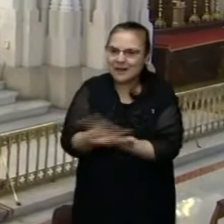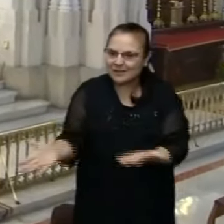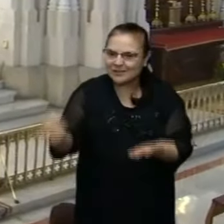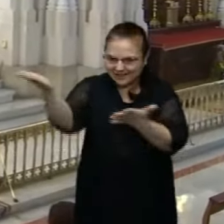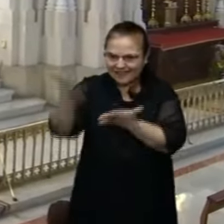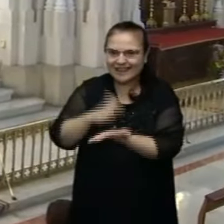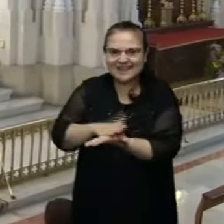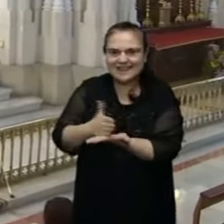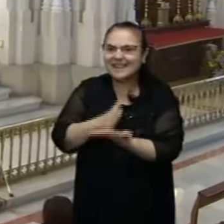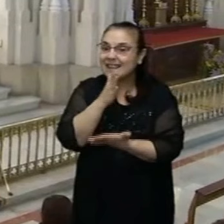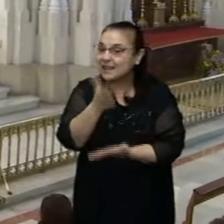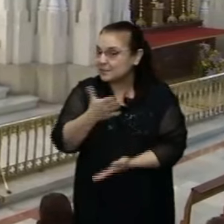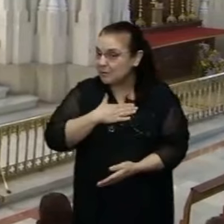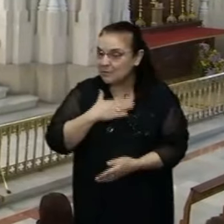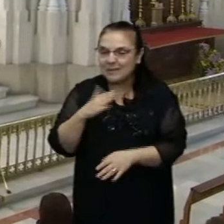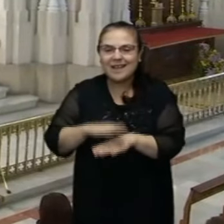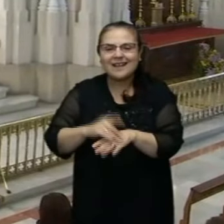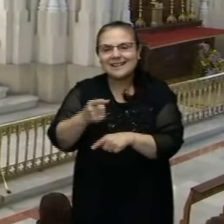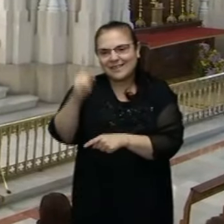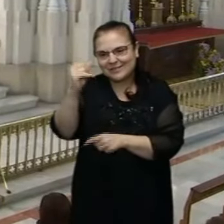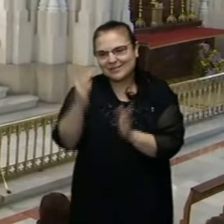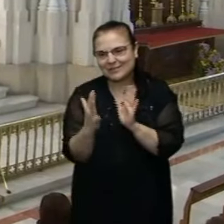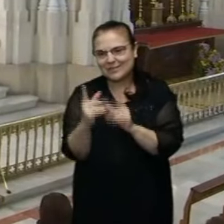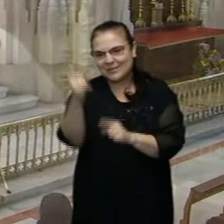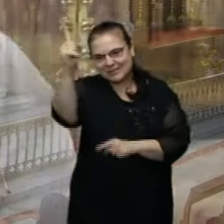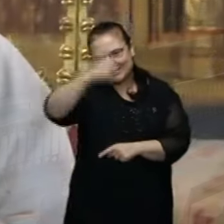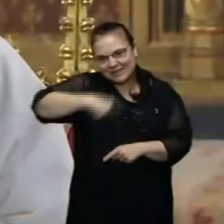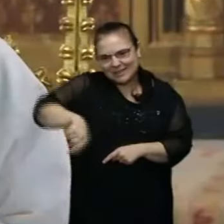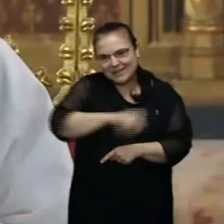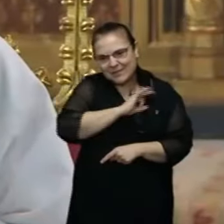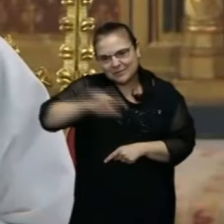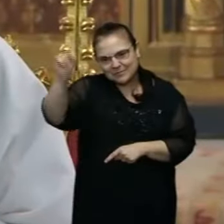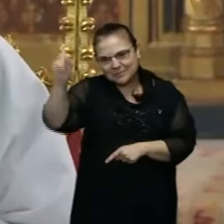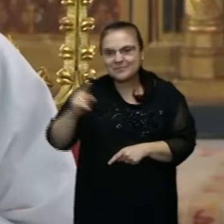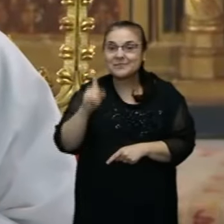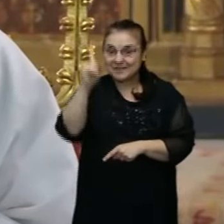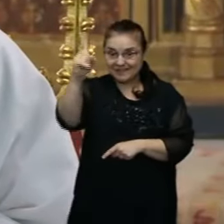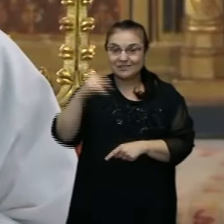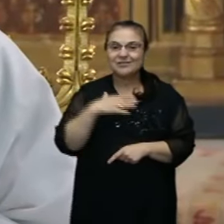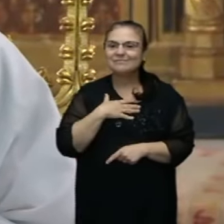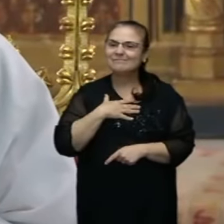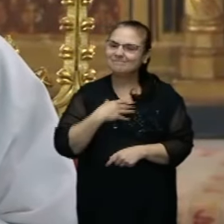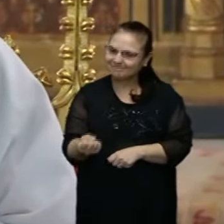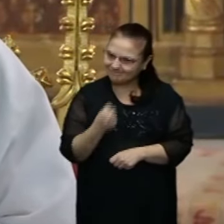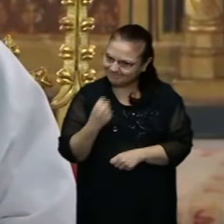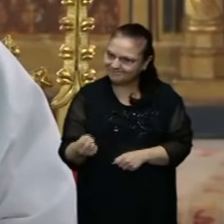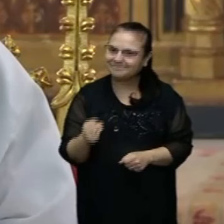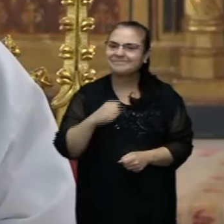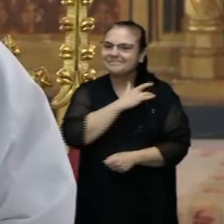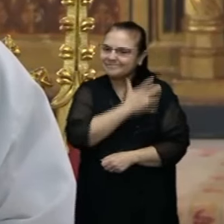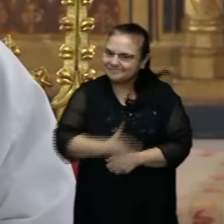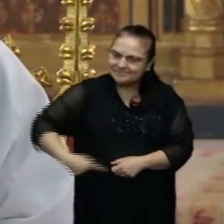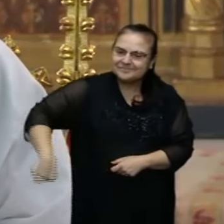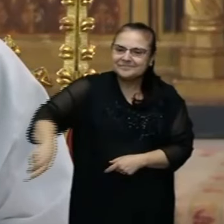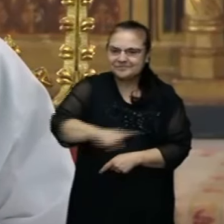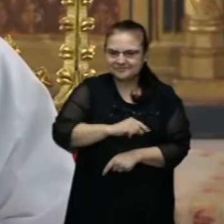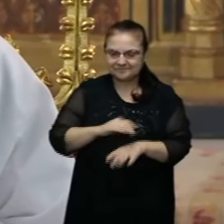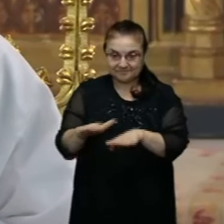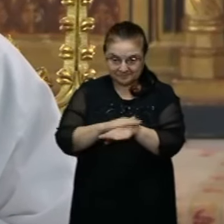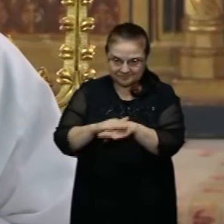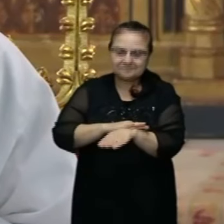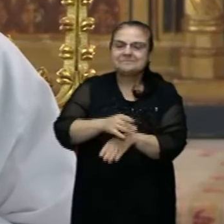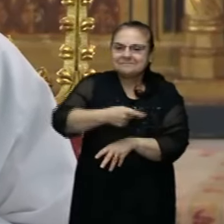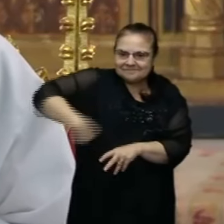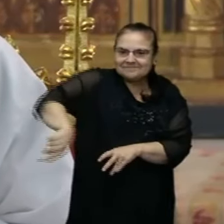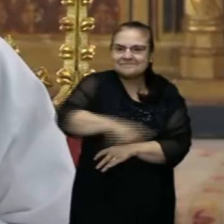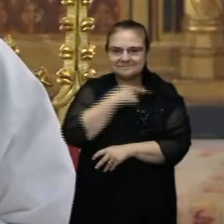vosotros, hermanos, que intercedáis por mí ante Dios nuestro Señor. Dios Todopoderoso tenga misericordia de